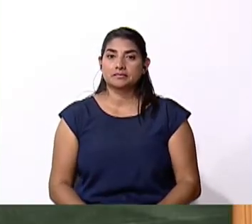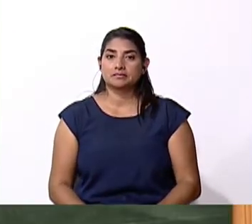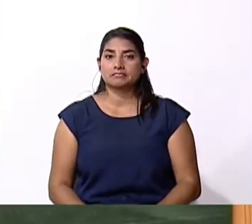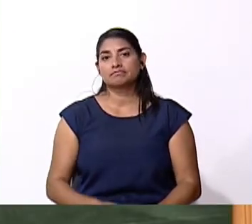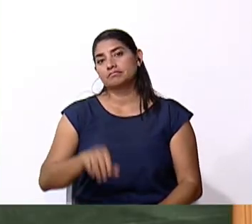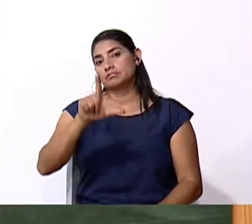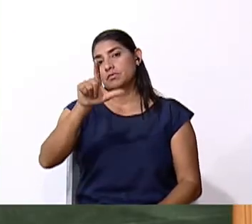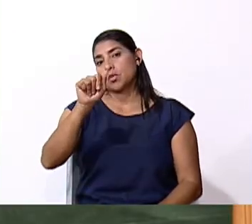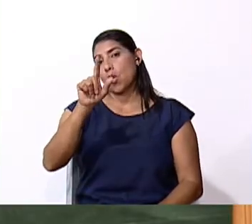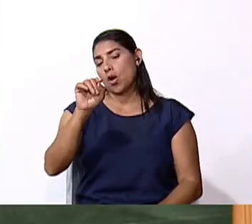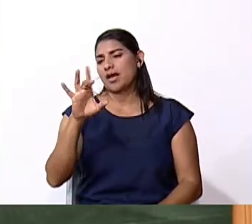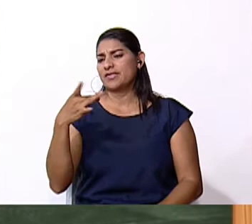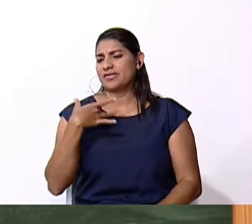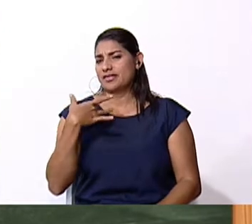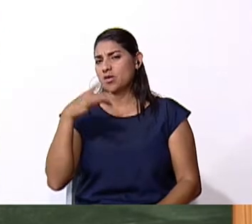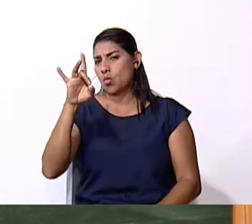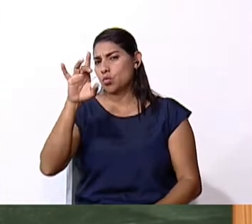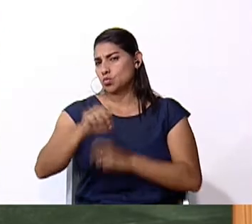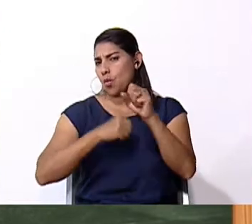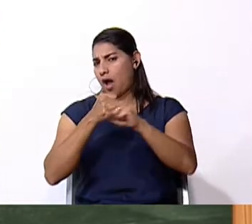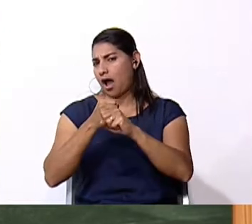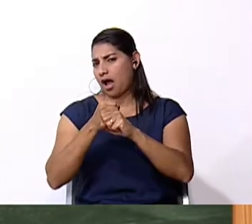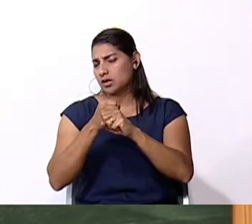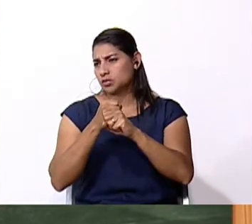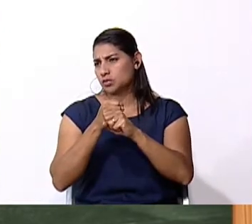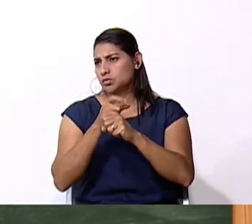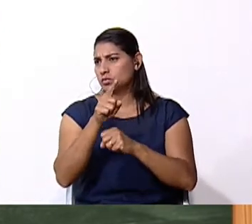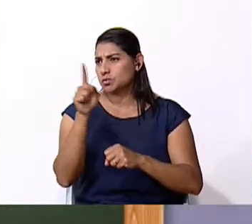Lola tiene 8 años.